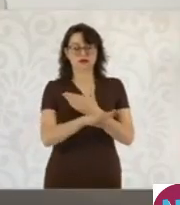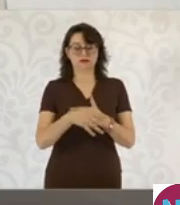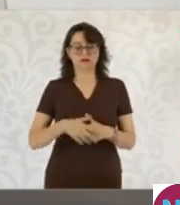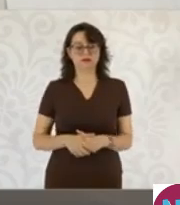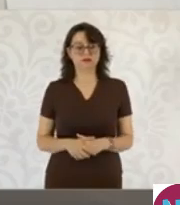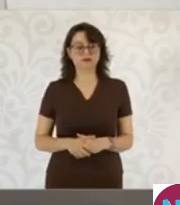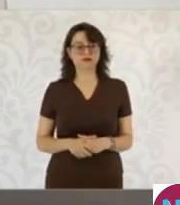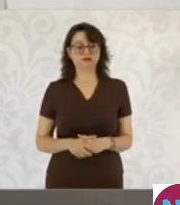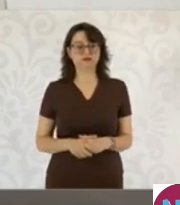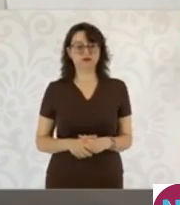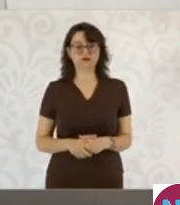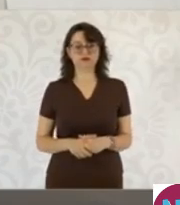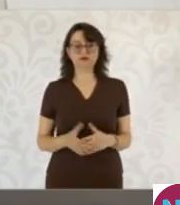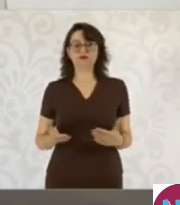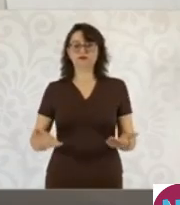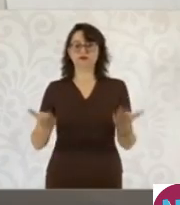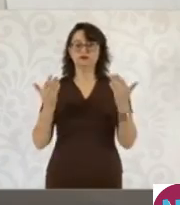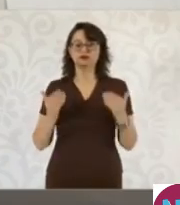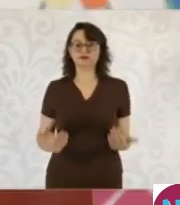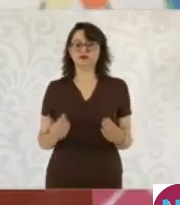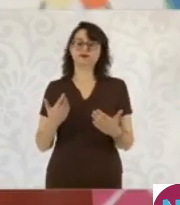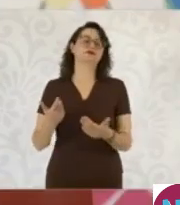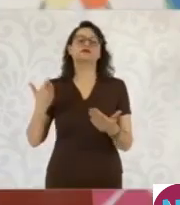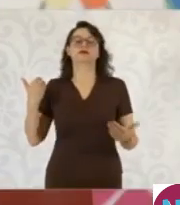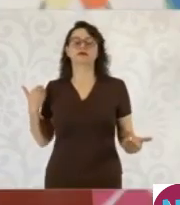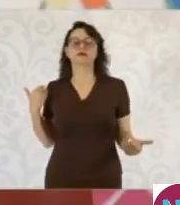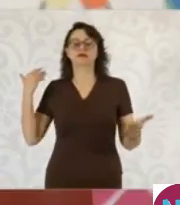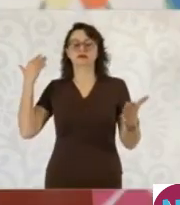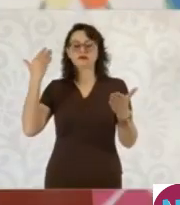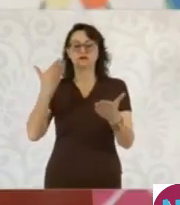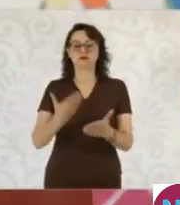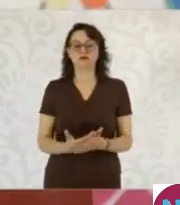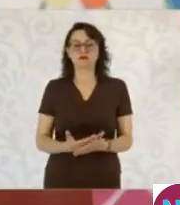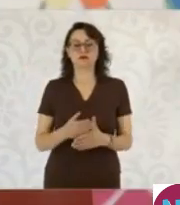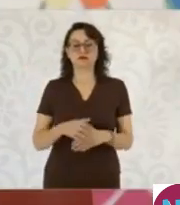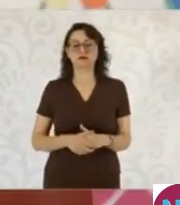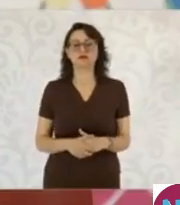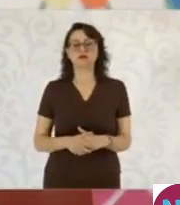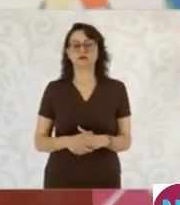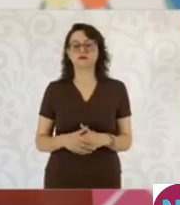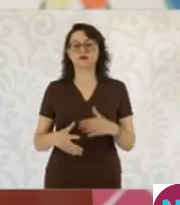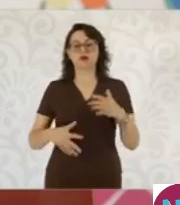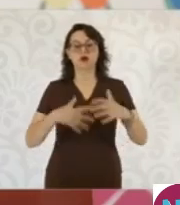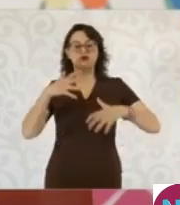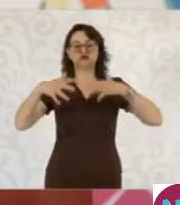La siguiente, por favor. Hasta este momento se han nebulizado